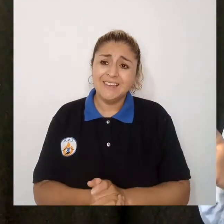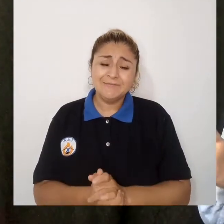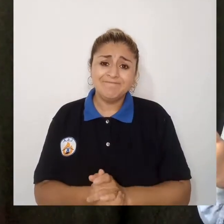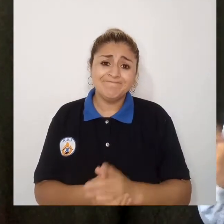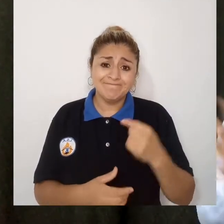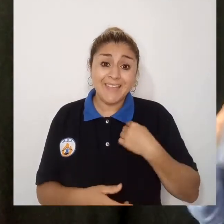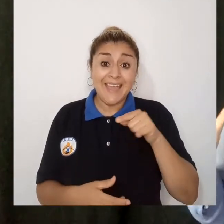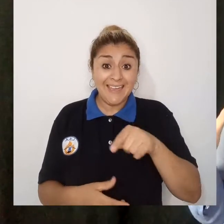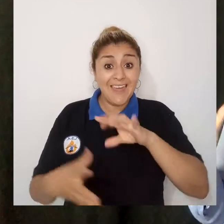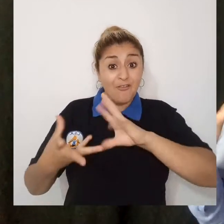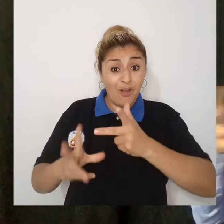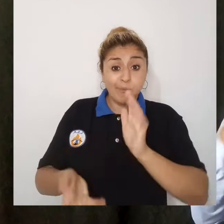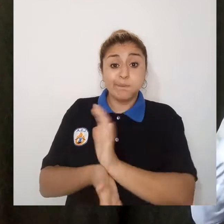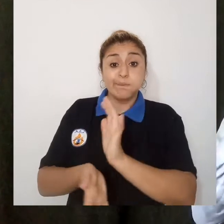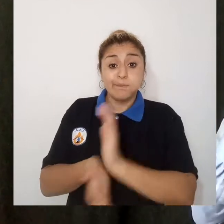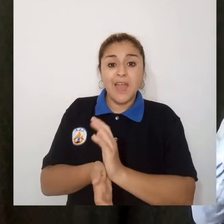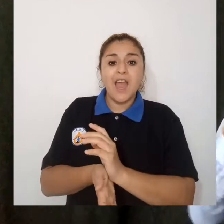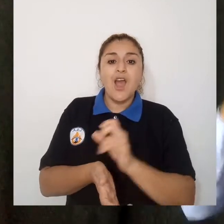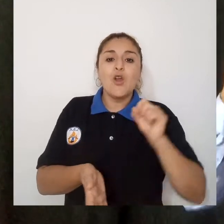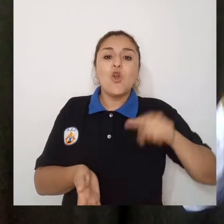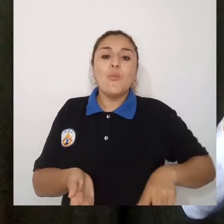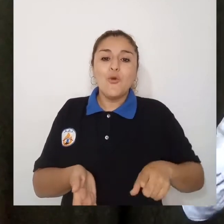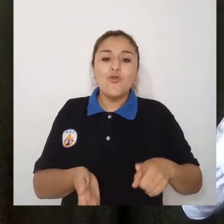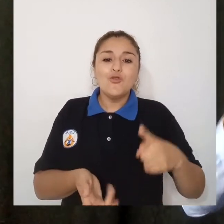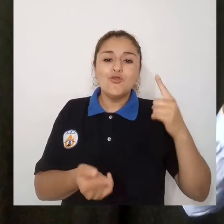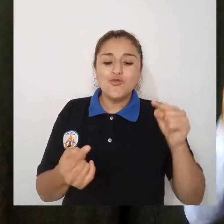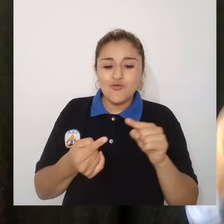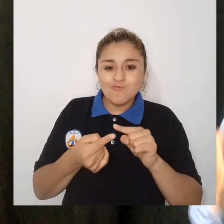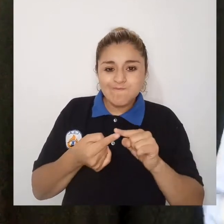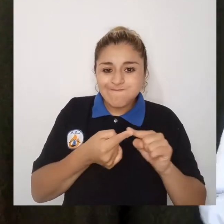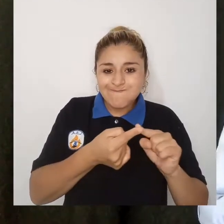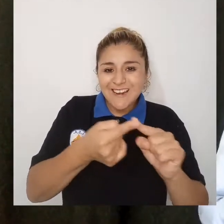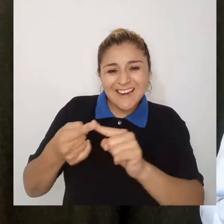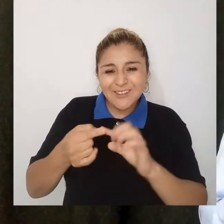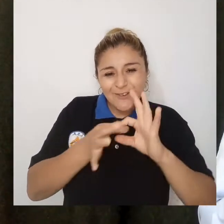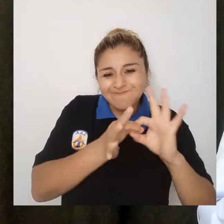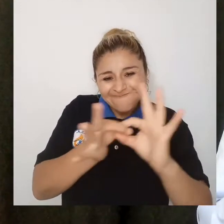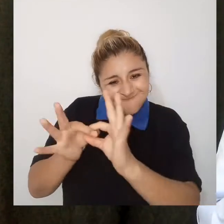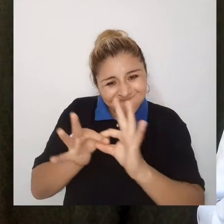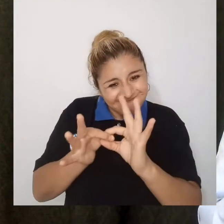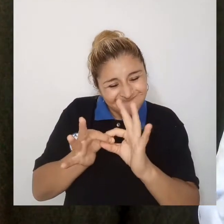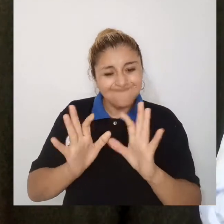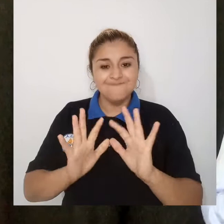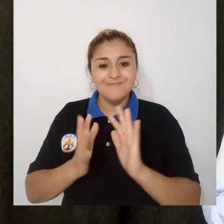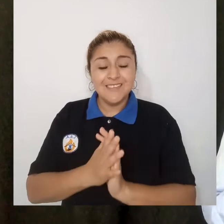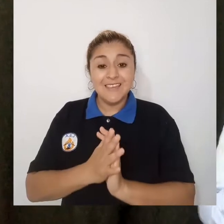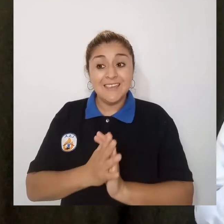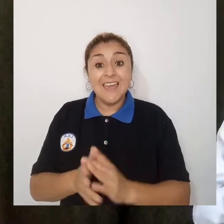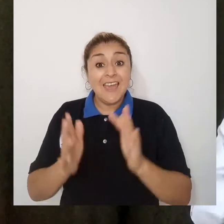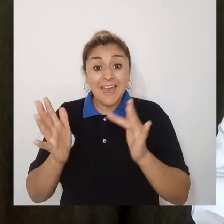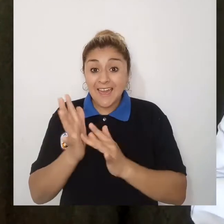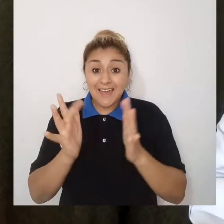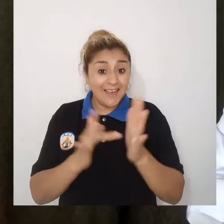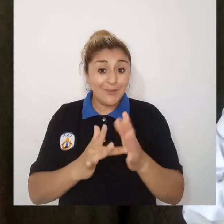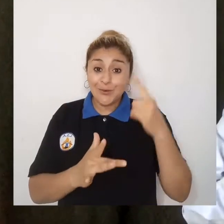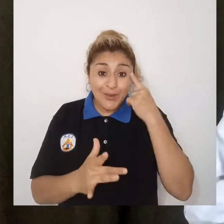común todas las cosas que los unían en cristo jesús quienes no creen